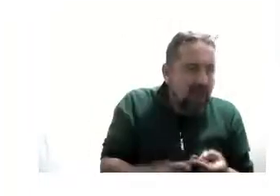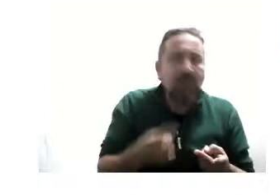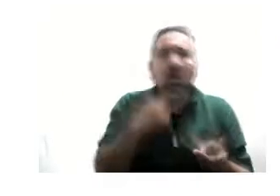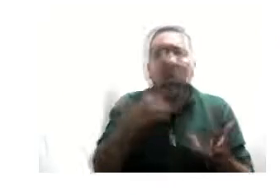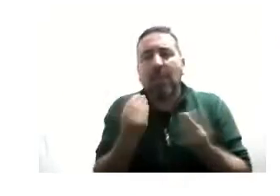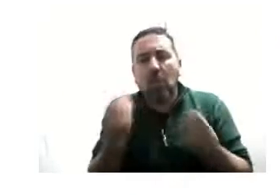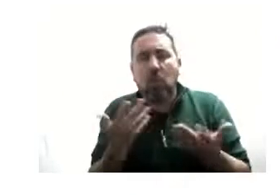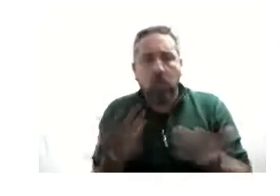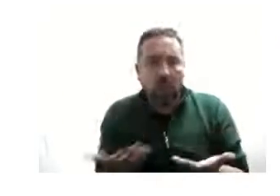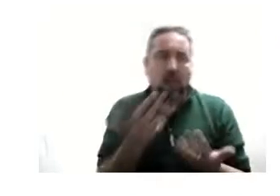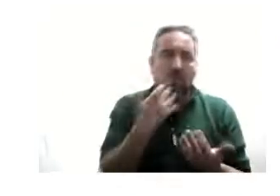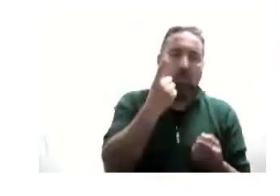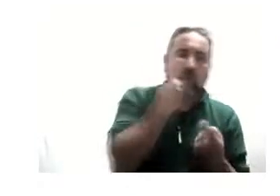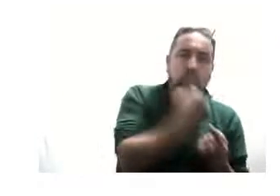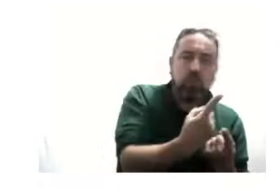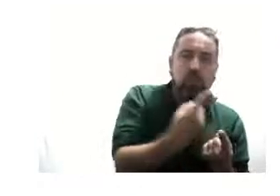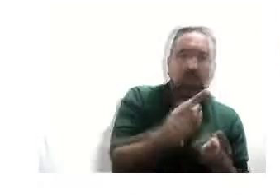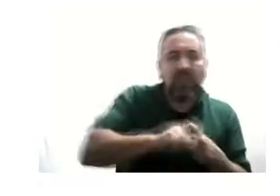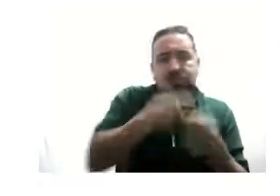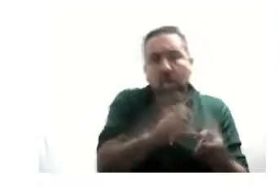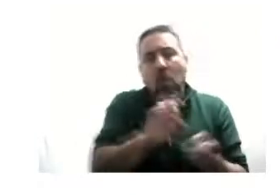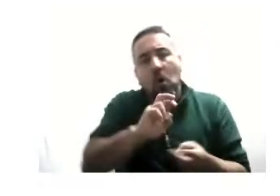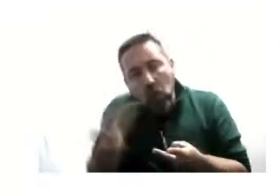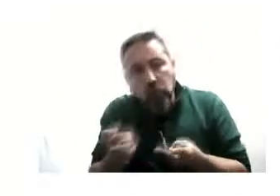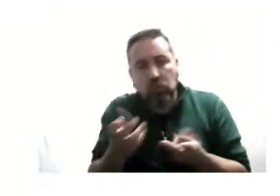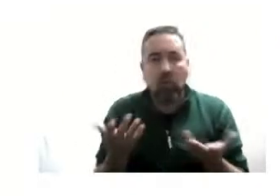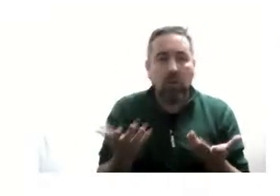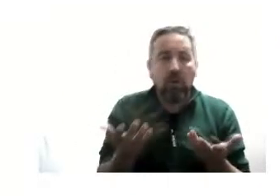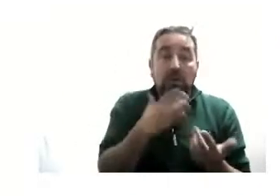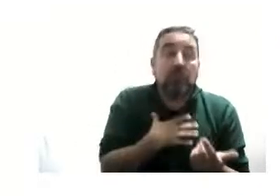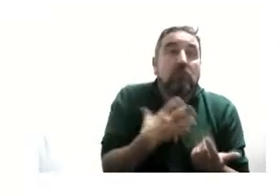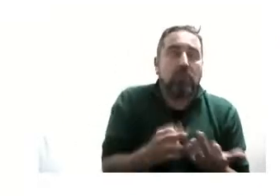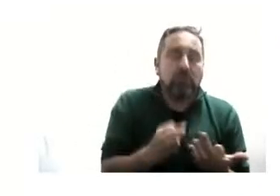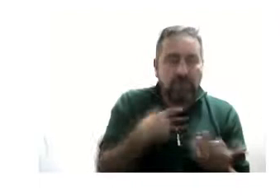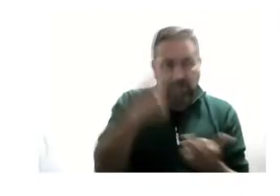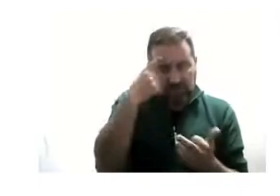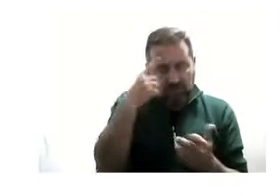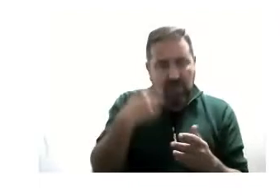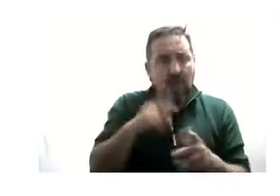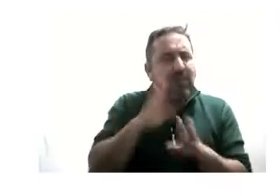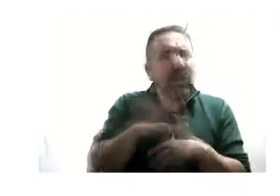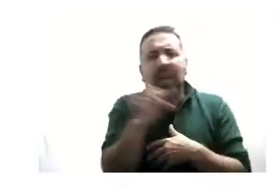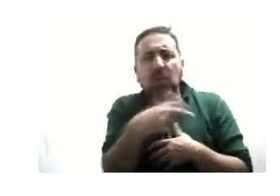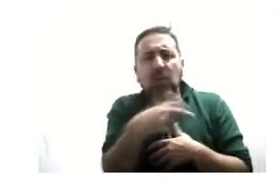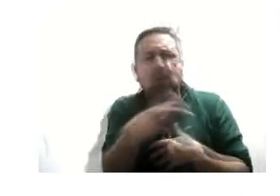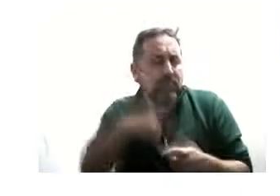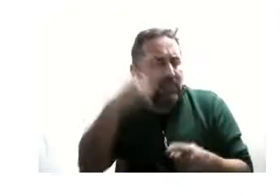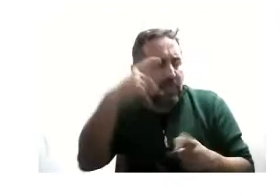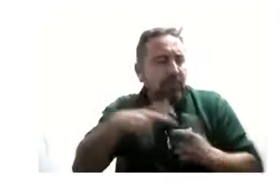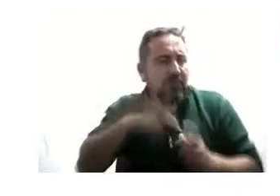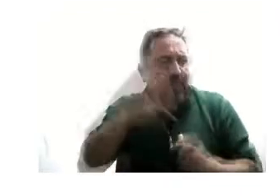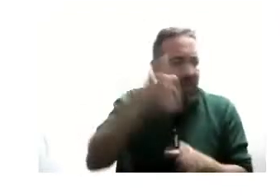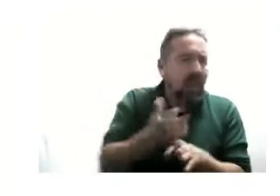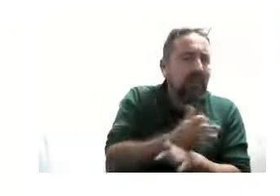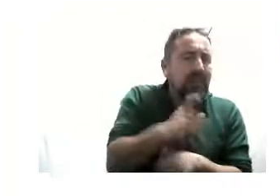indicaciones para un caso, para un tipo, para otro, cómo es posible predecir resultados y cuál es la relación